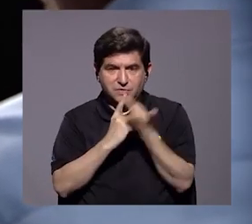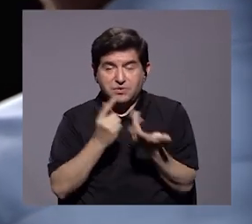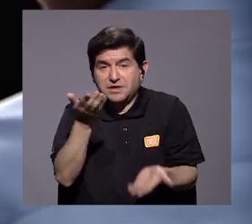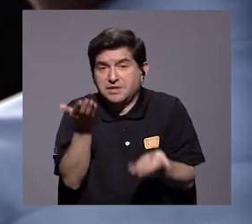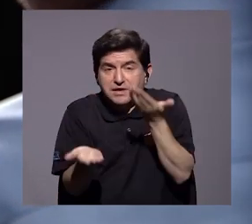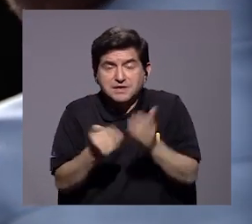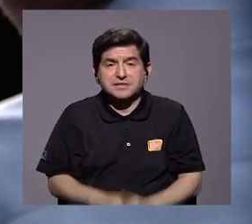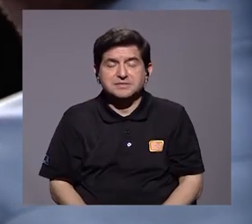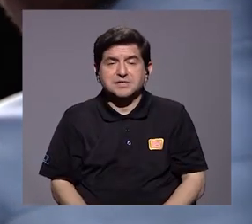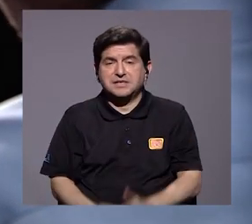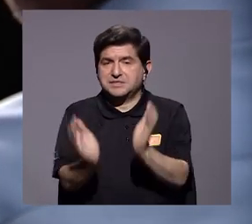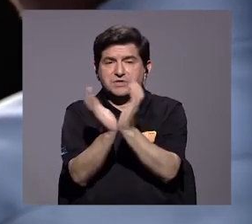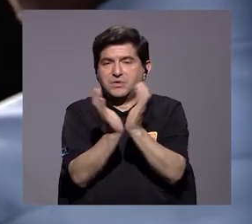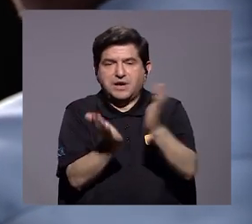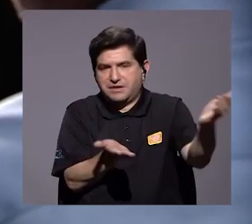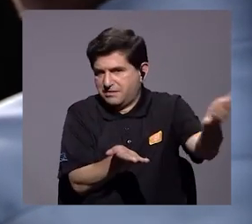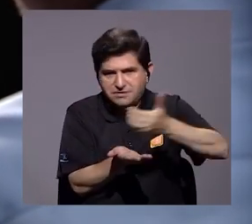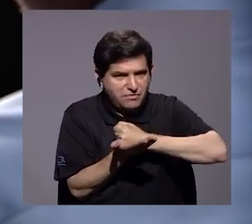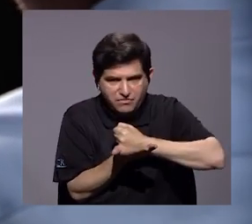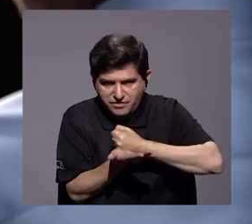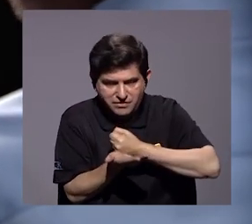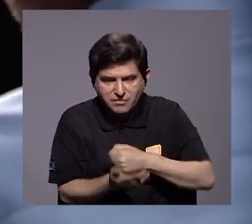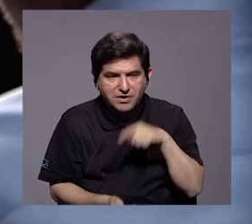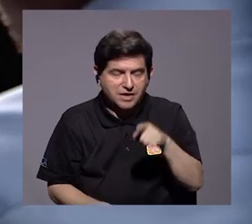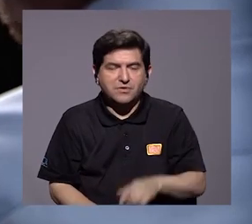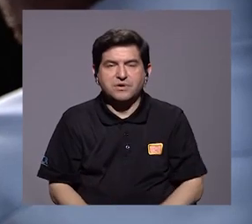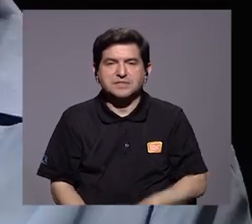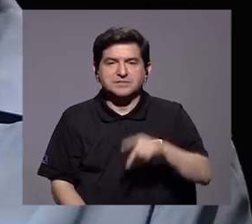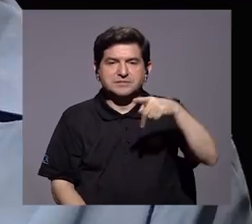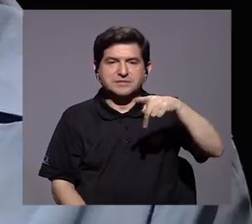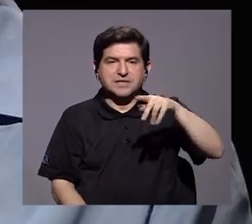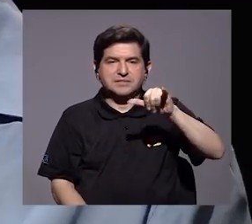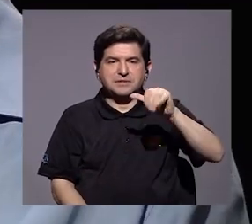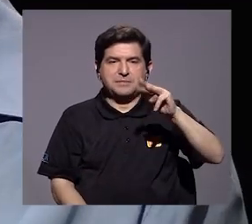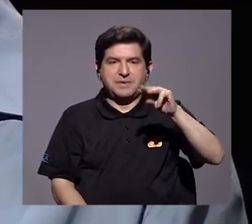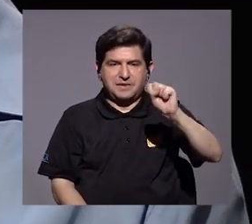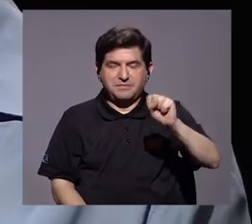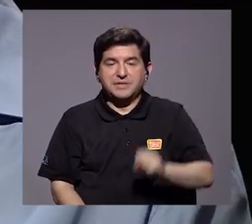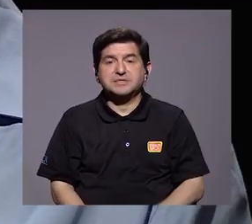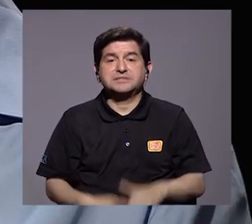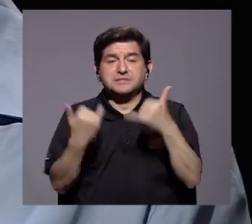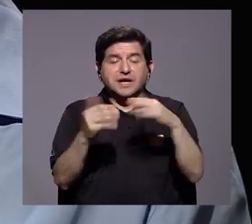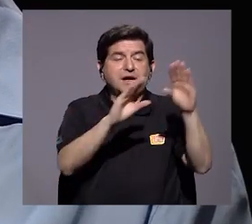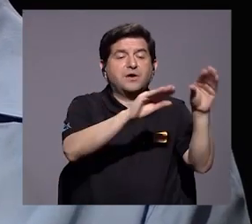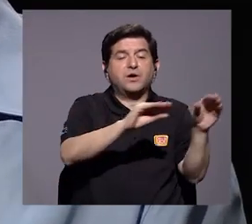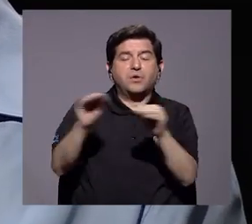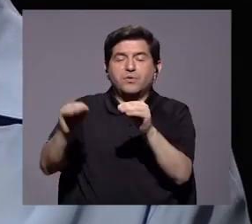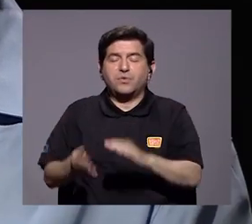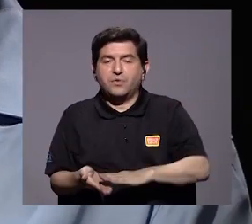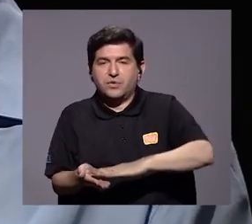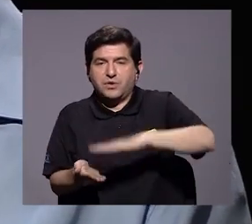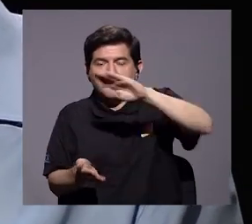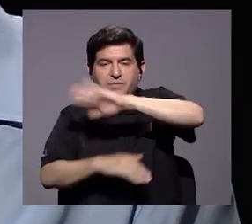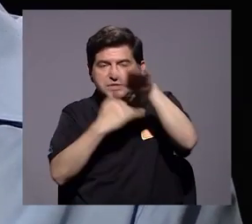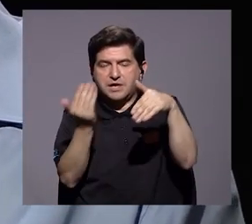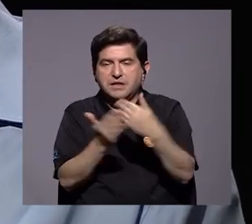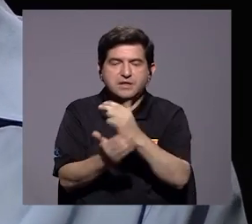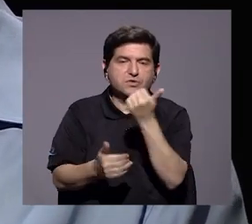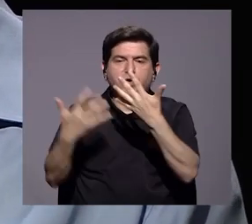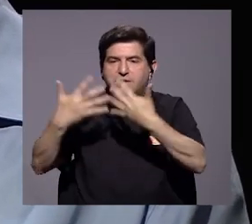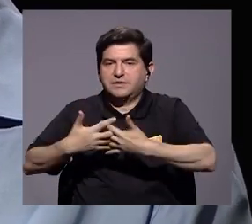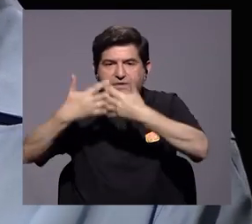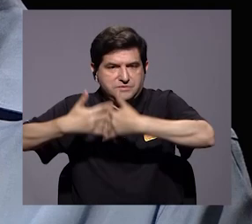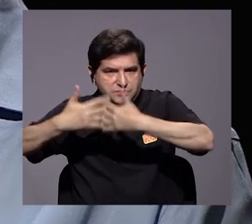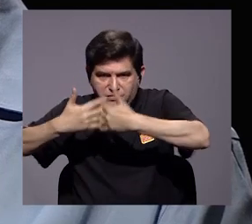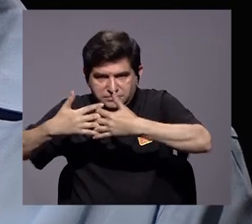probablemente lo que la caja deje de recaudar con estas penas va a tener que pasarlo subiendo las tarifas a todo el resto de